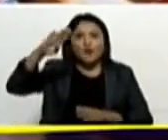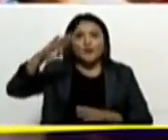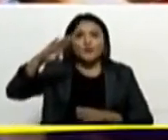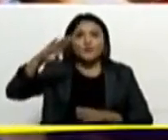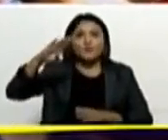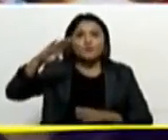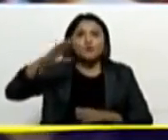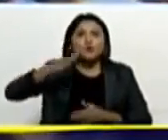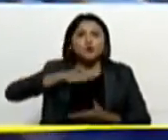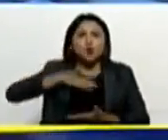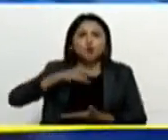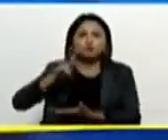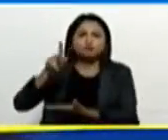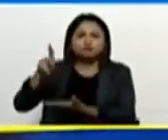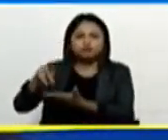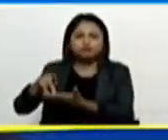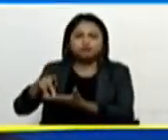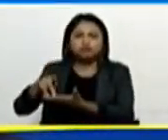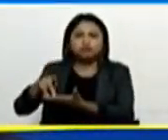Fui allá